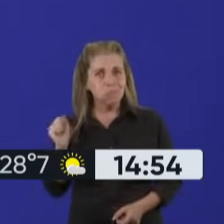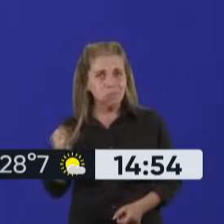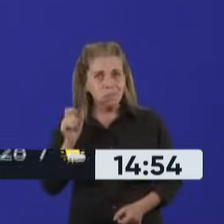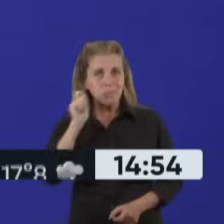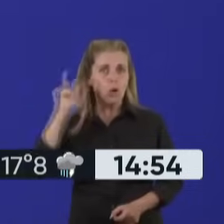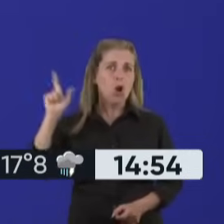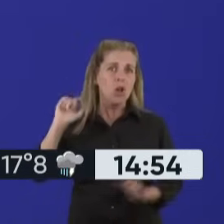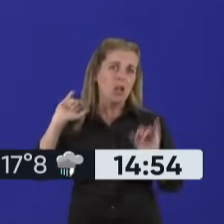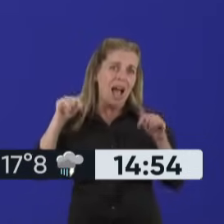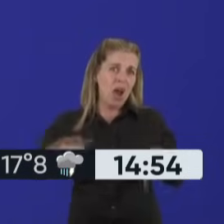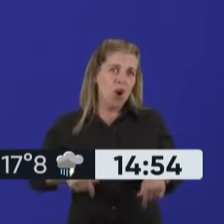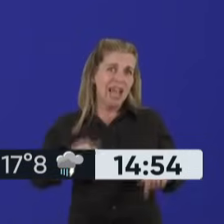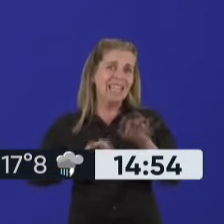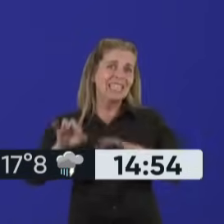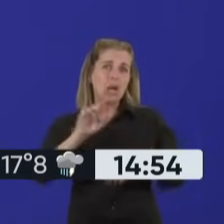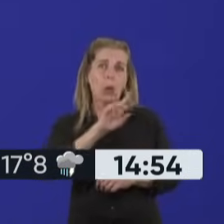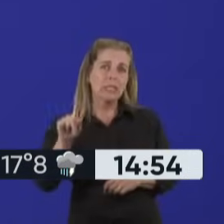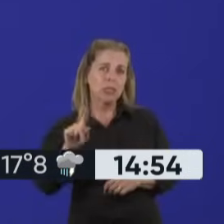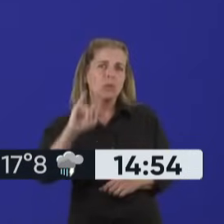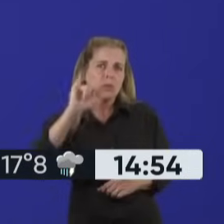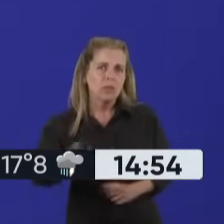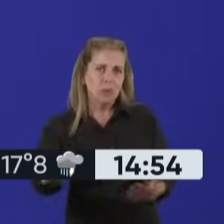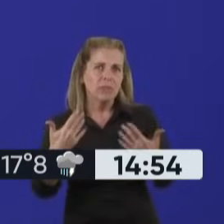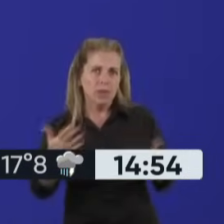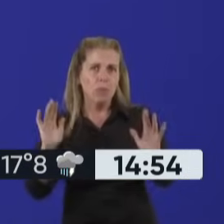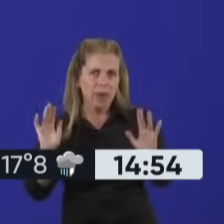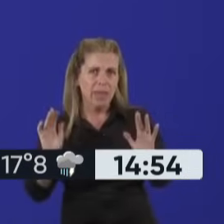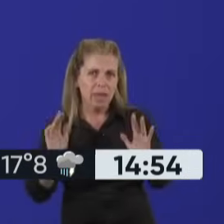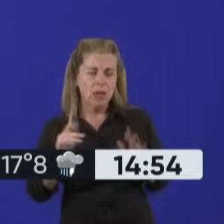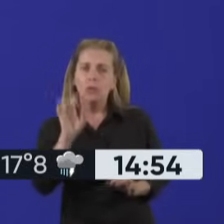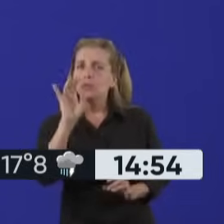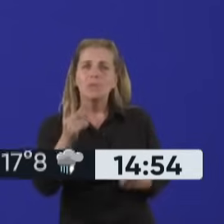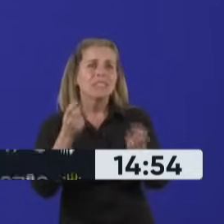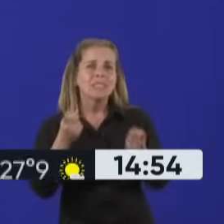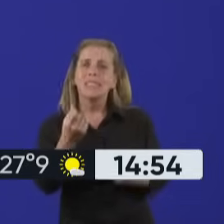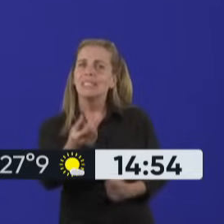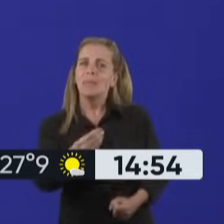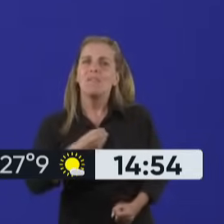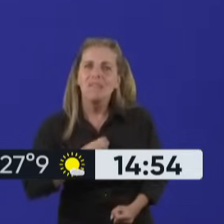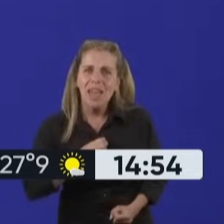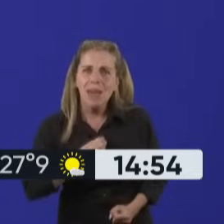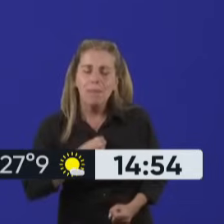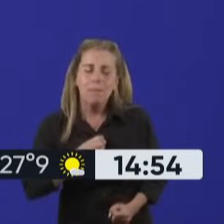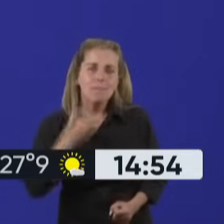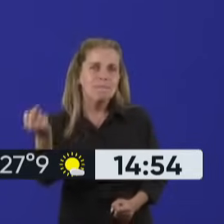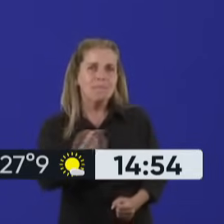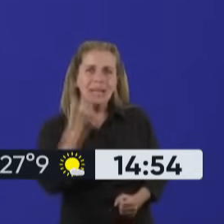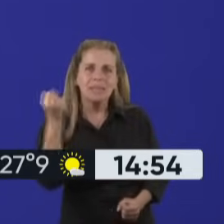siglo XXI? Es decir, lo único que hay que tener es, digamos, fe, pero sobre todas las